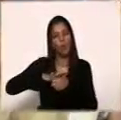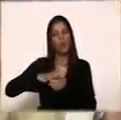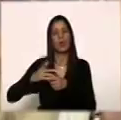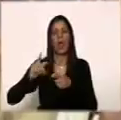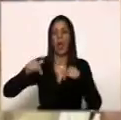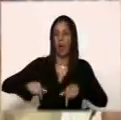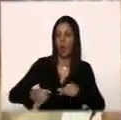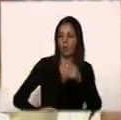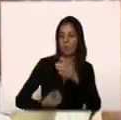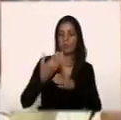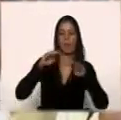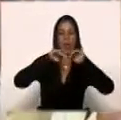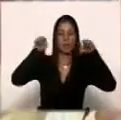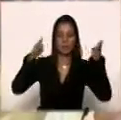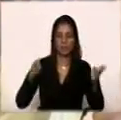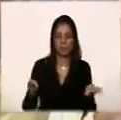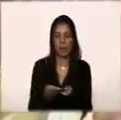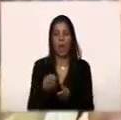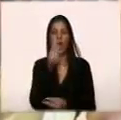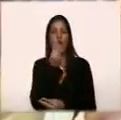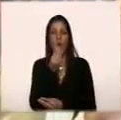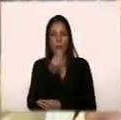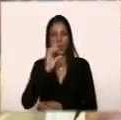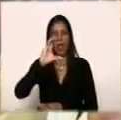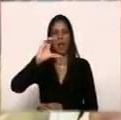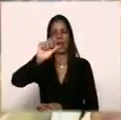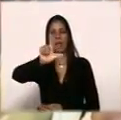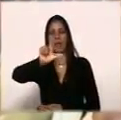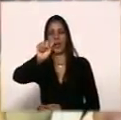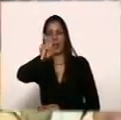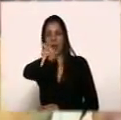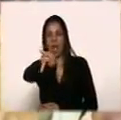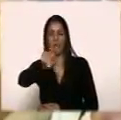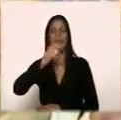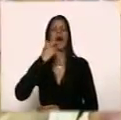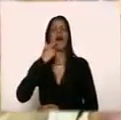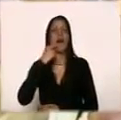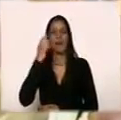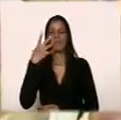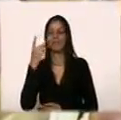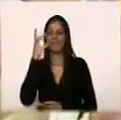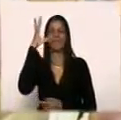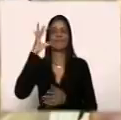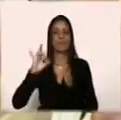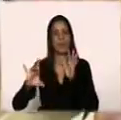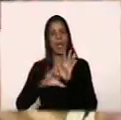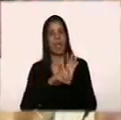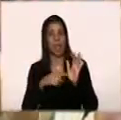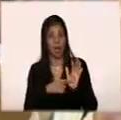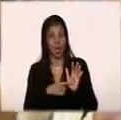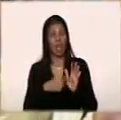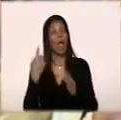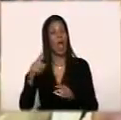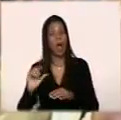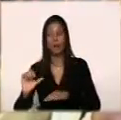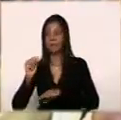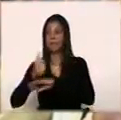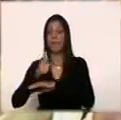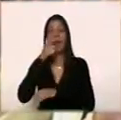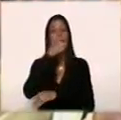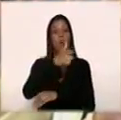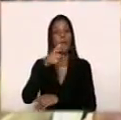CLAP. Avanzamos instrumentando la ley de los CLAP, donde ahora tenemos un nuevo cuerpo fiscalizador, que es el mismo